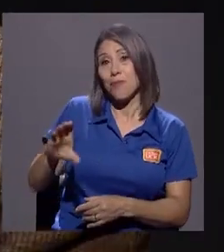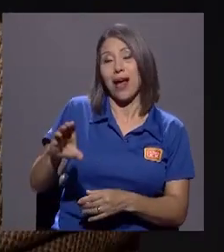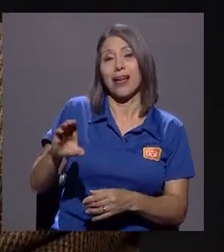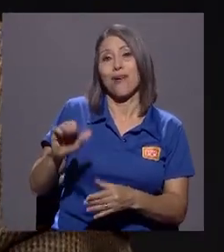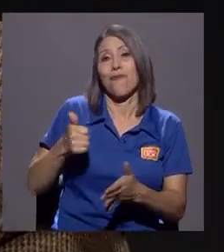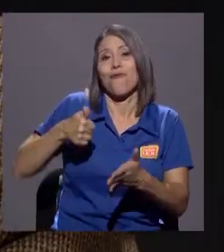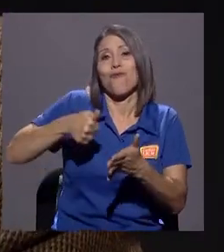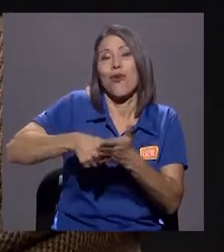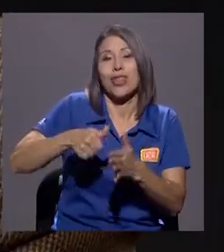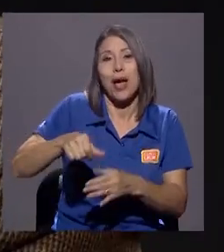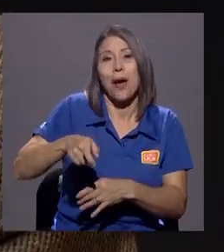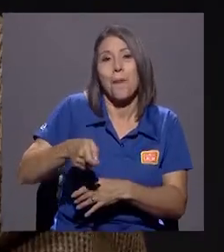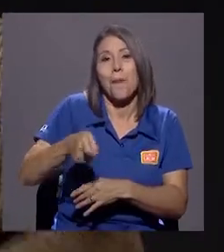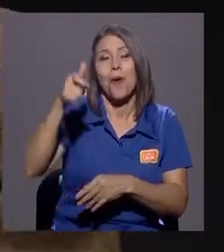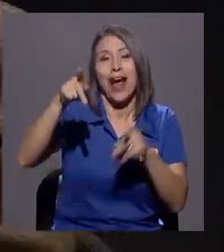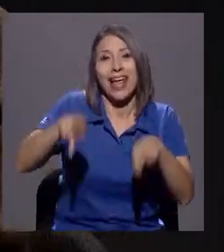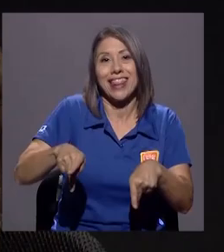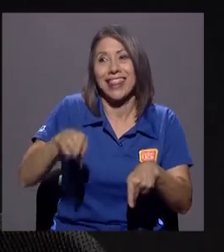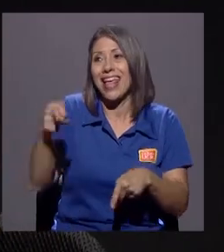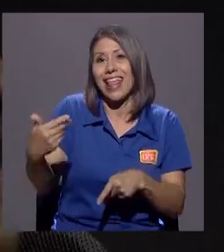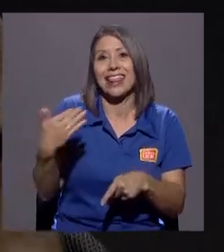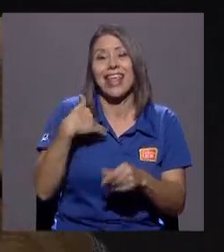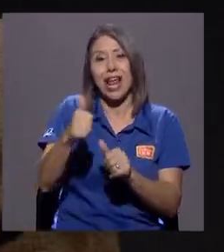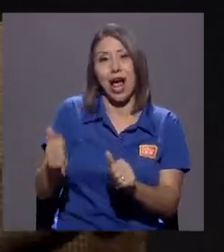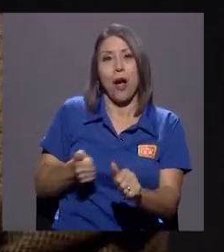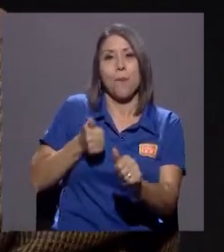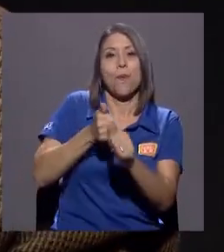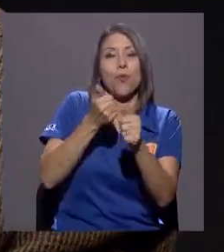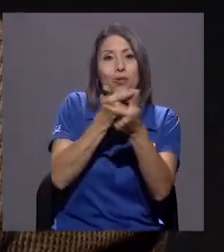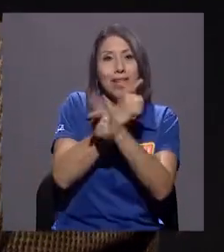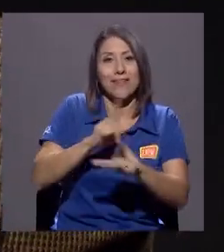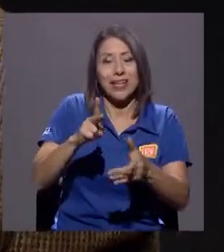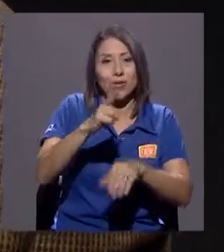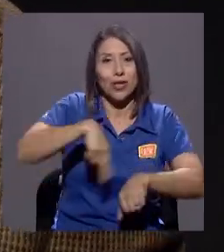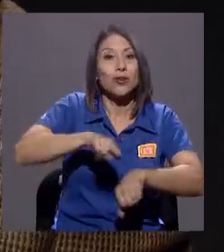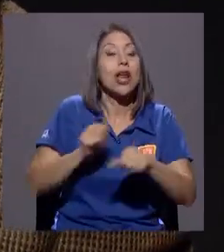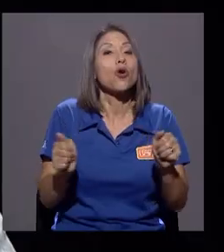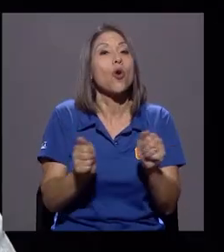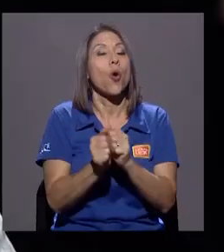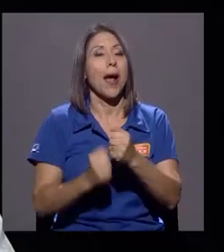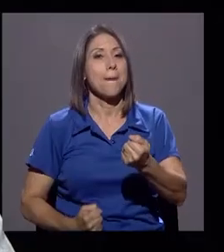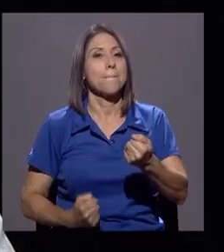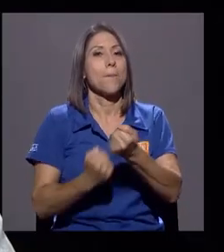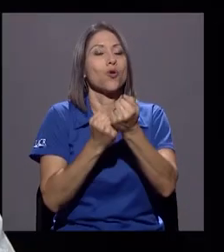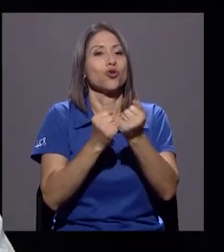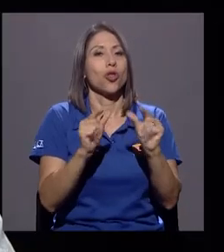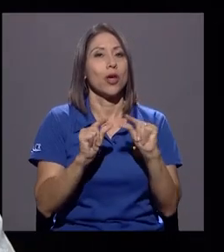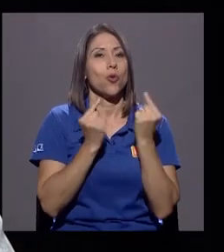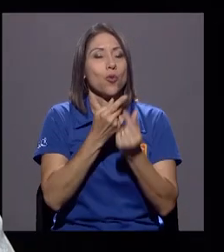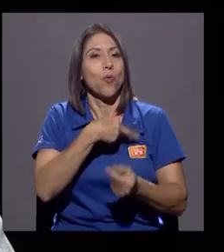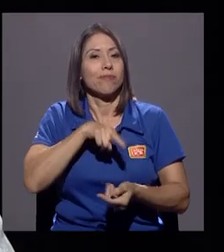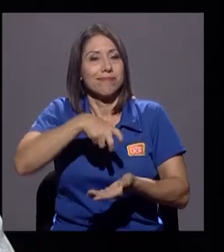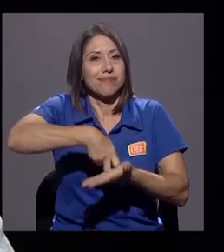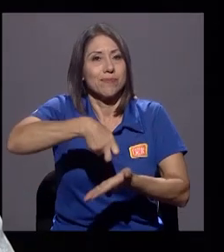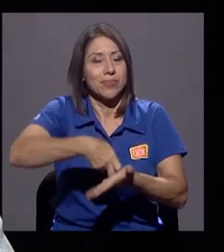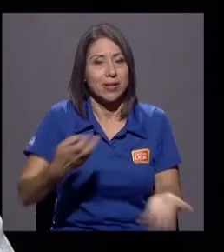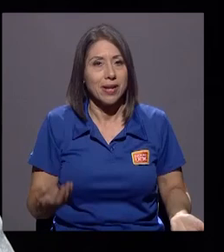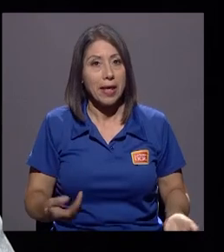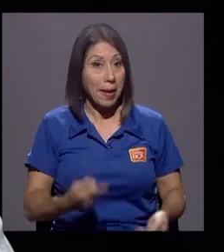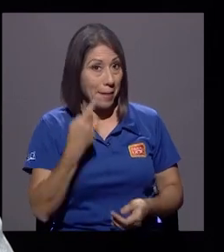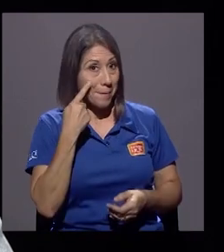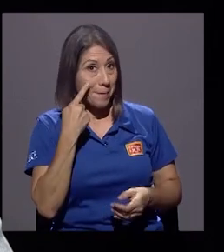de liberación detrás con apoyo ahora de un sector evangélico vea que llegó sin el aparato de liberación